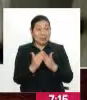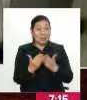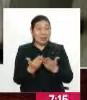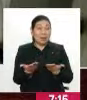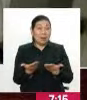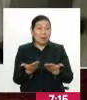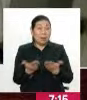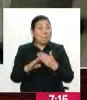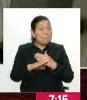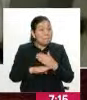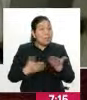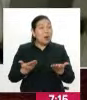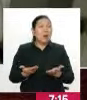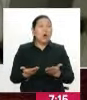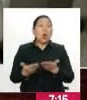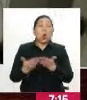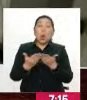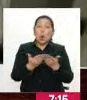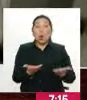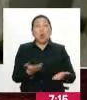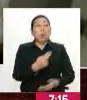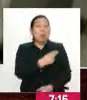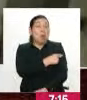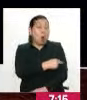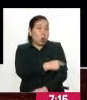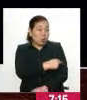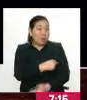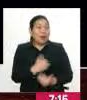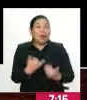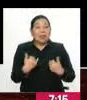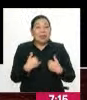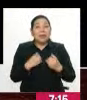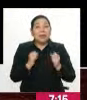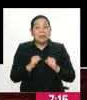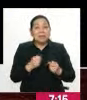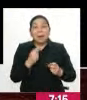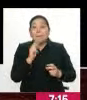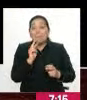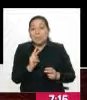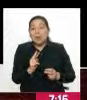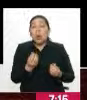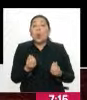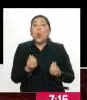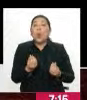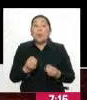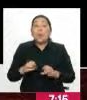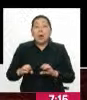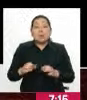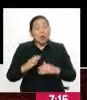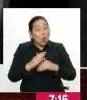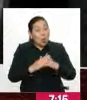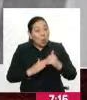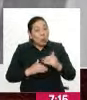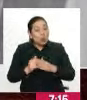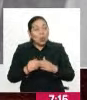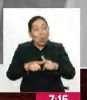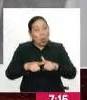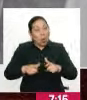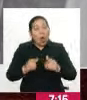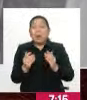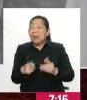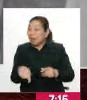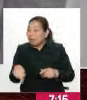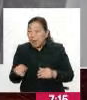servicios básicos, ¿no? Como colegios, hospitales, etcétera, tiene que haber una política de tratar de construir estos,